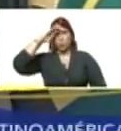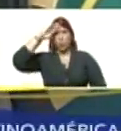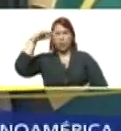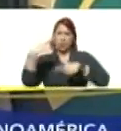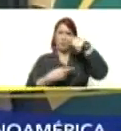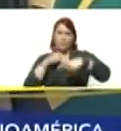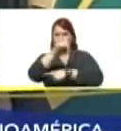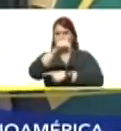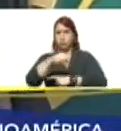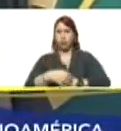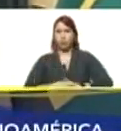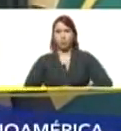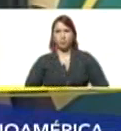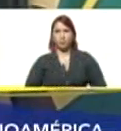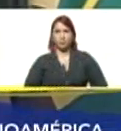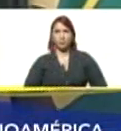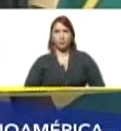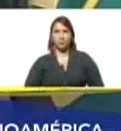revolucionaria,